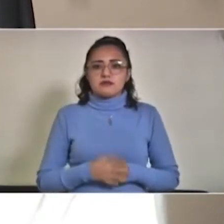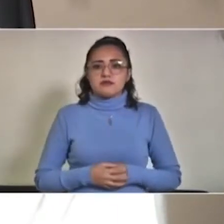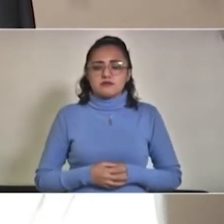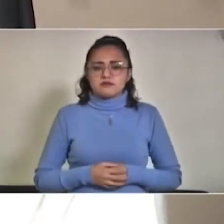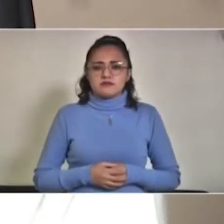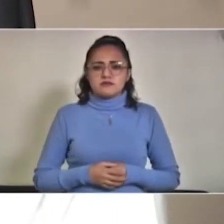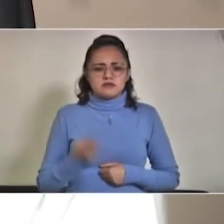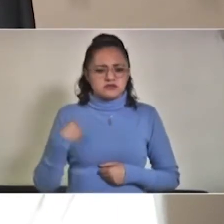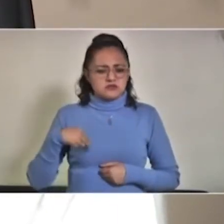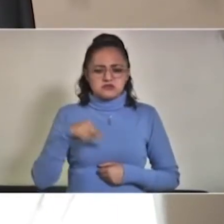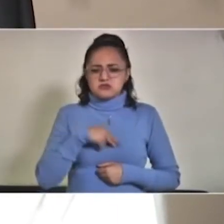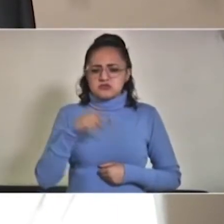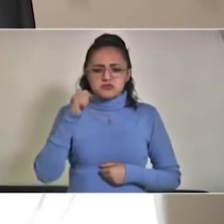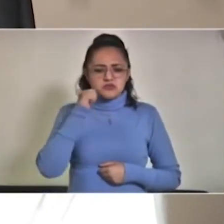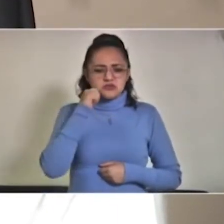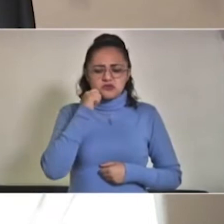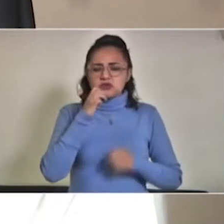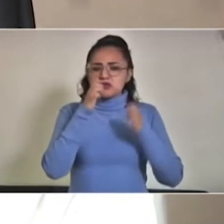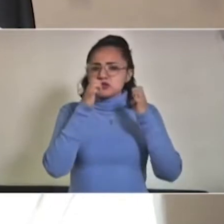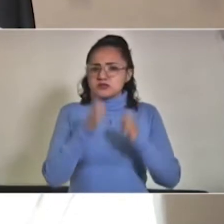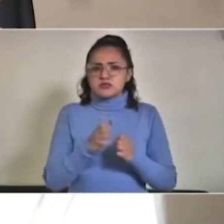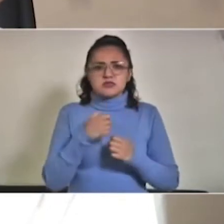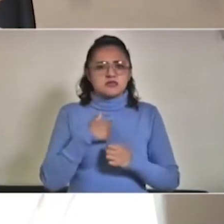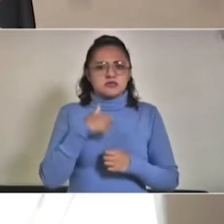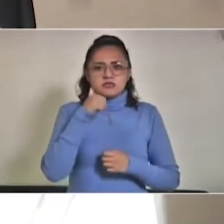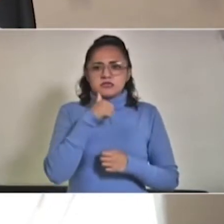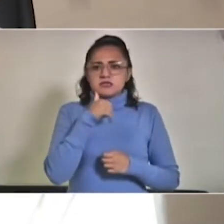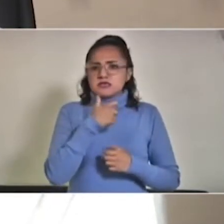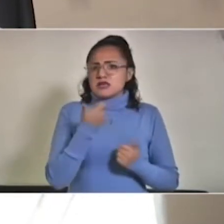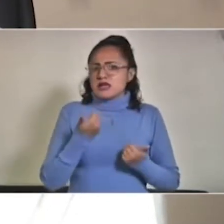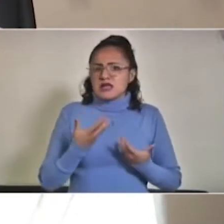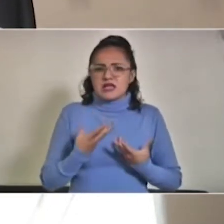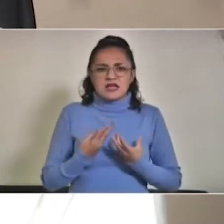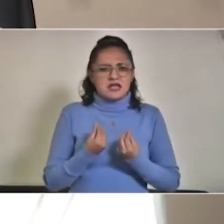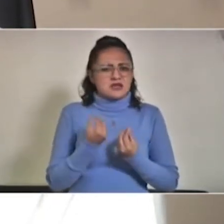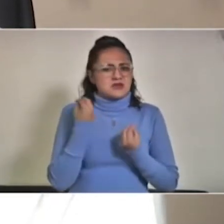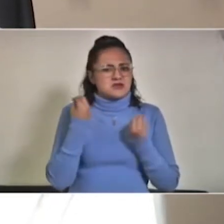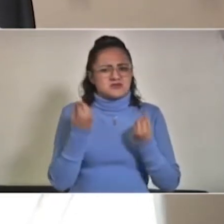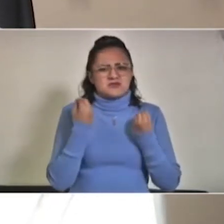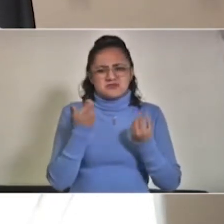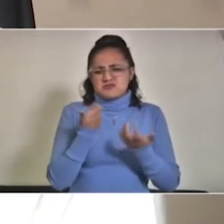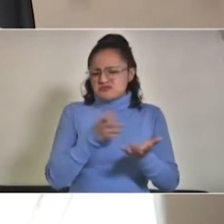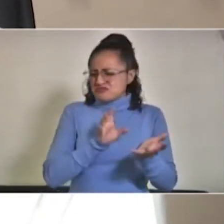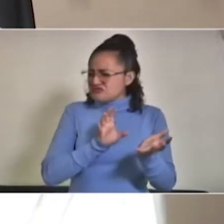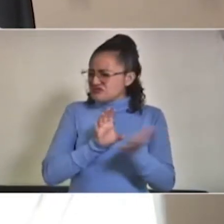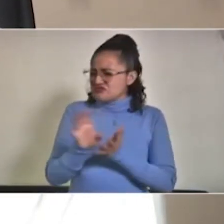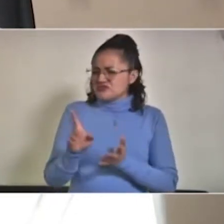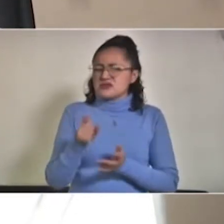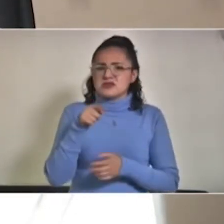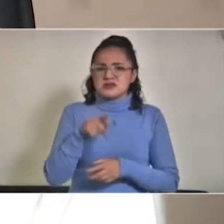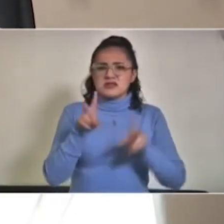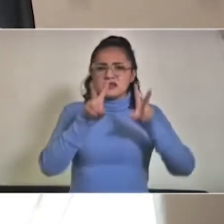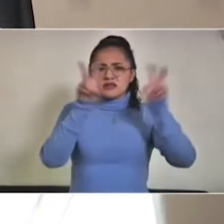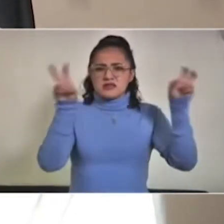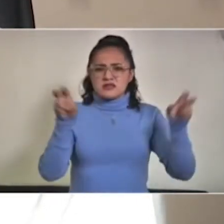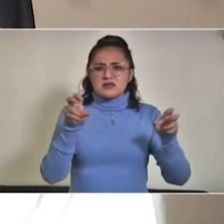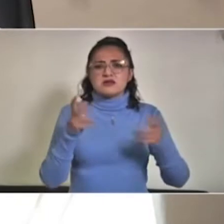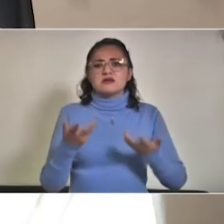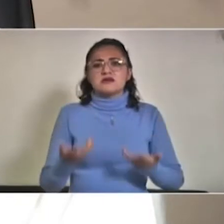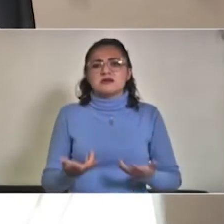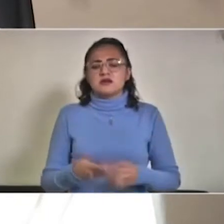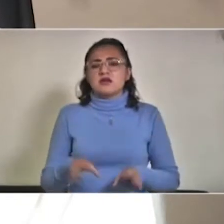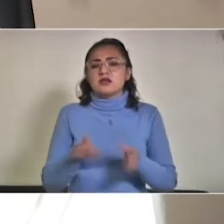O sea, nosotros gastamos cientos de millones de pesos en los temas